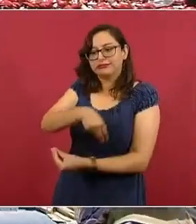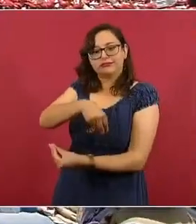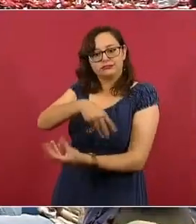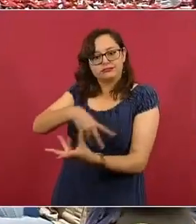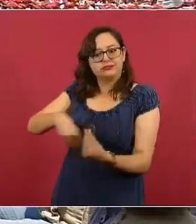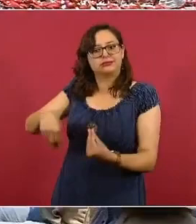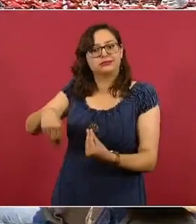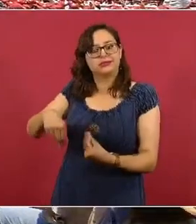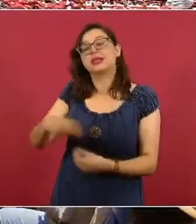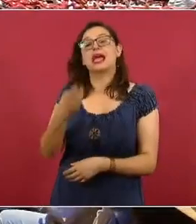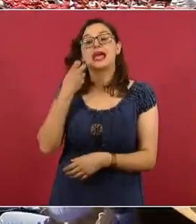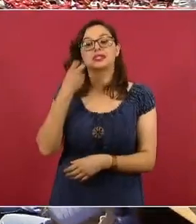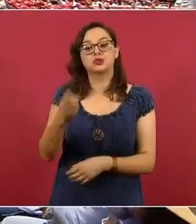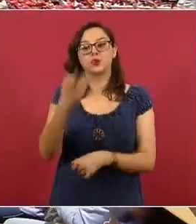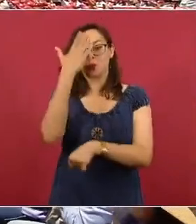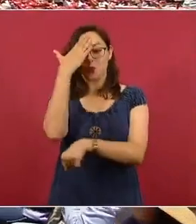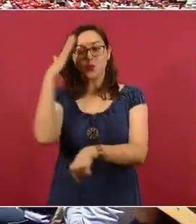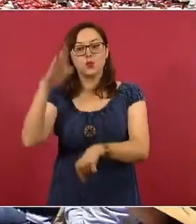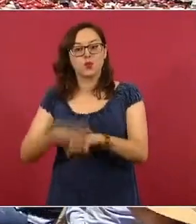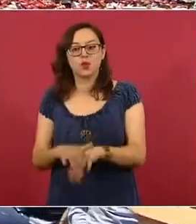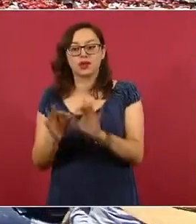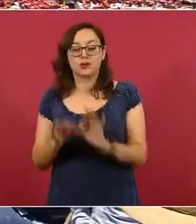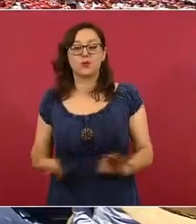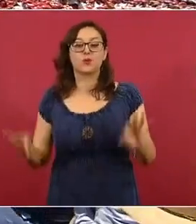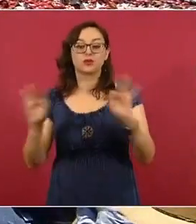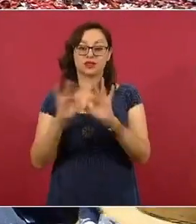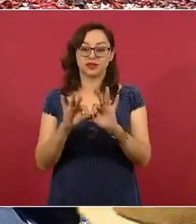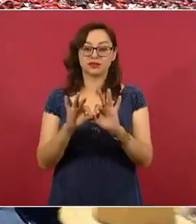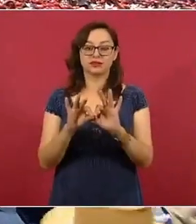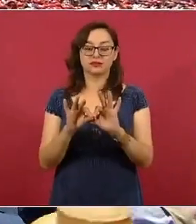que tenemos con el modelo neoliberal